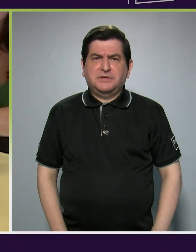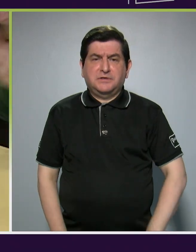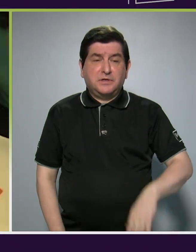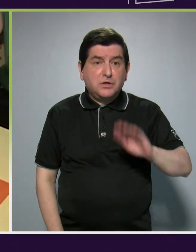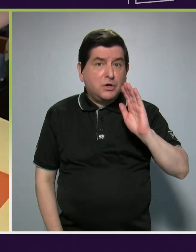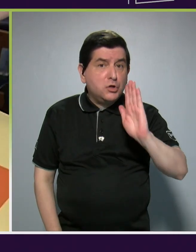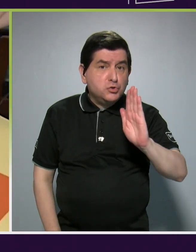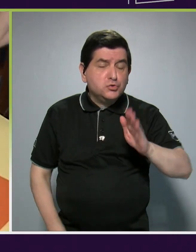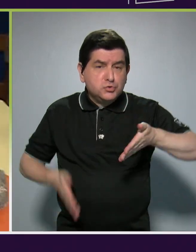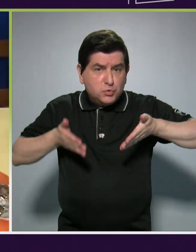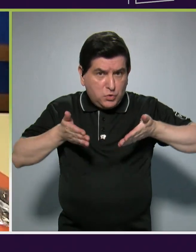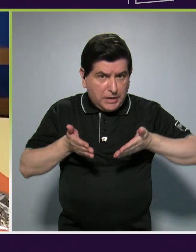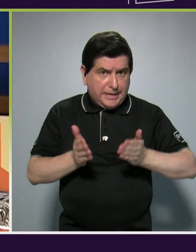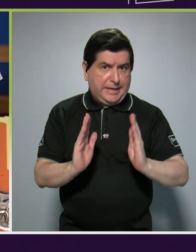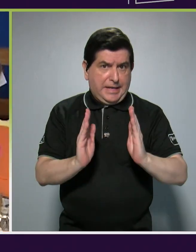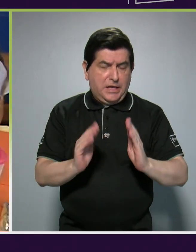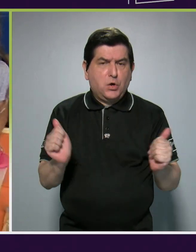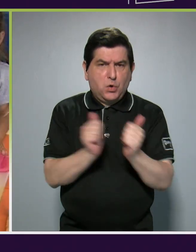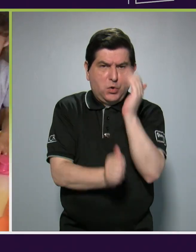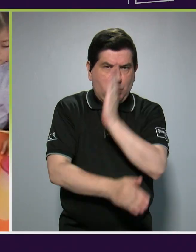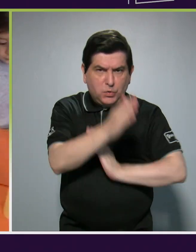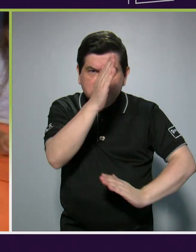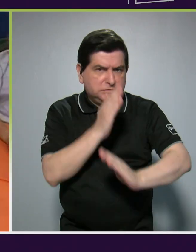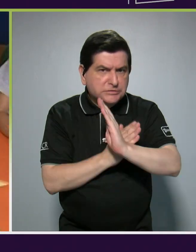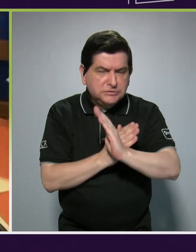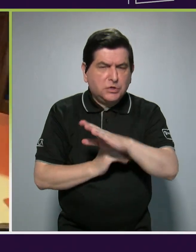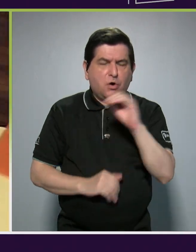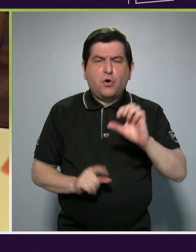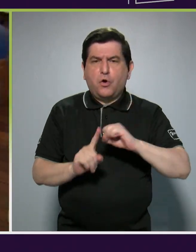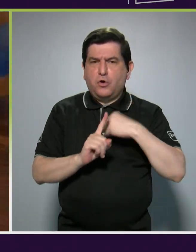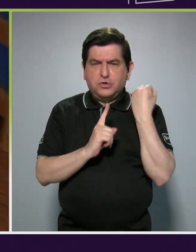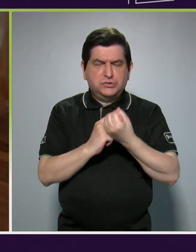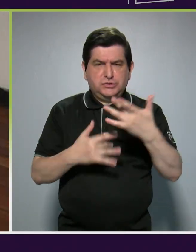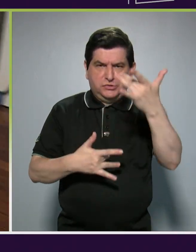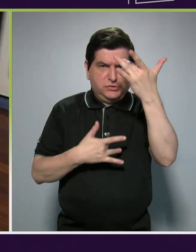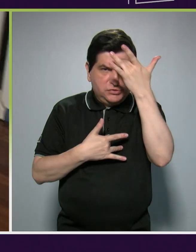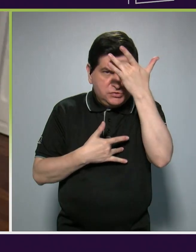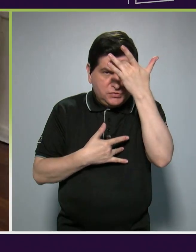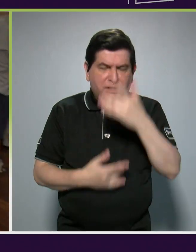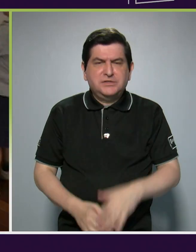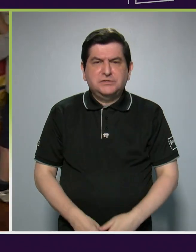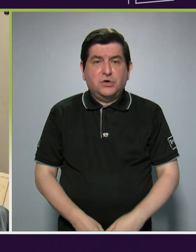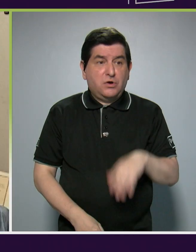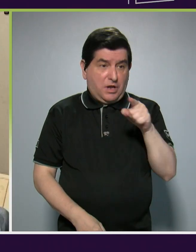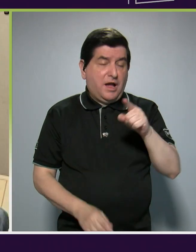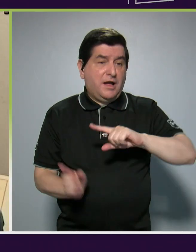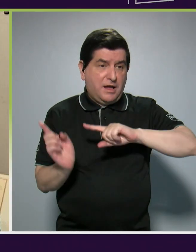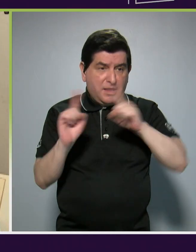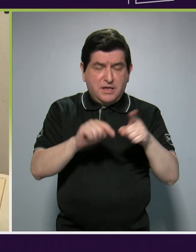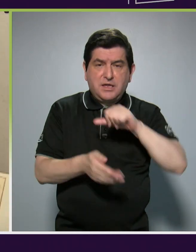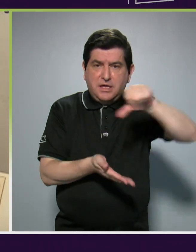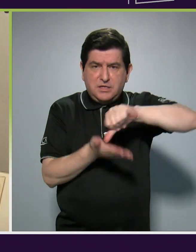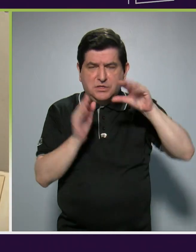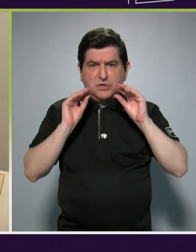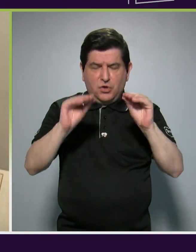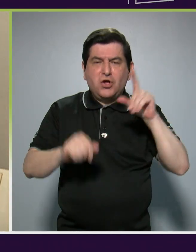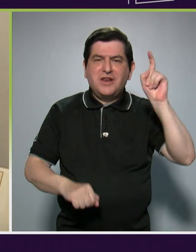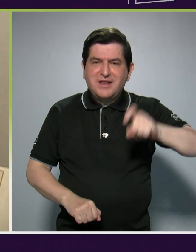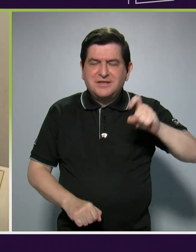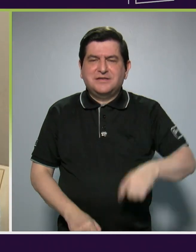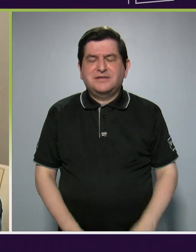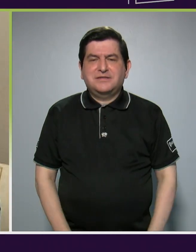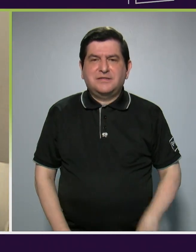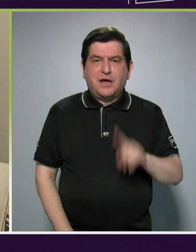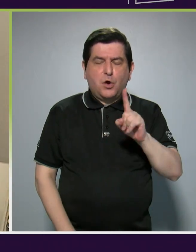su hijo o hija con discapacidad o con alguna enfermedad, estando en centros educativos, requiere que se les suministre